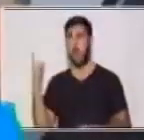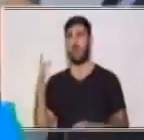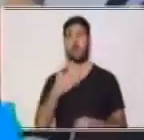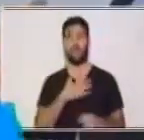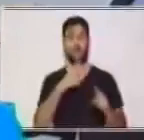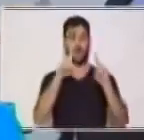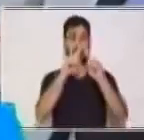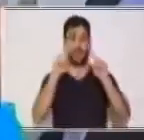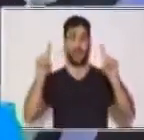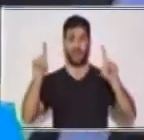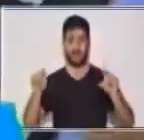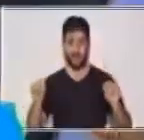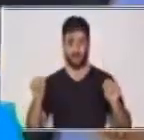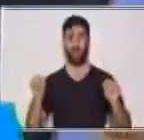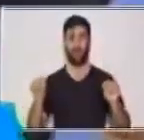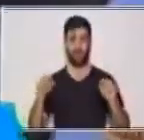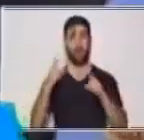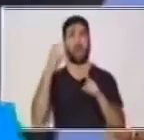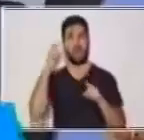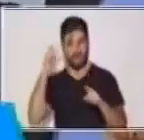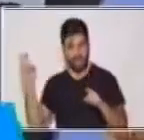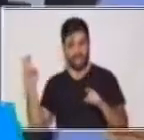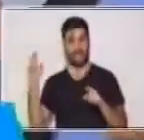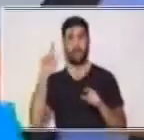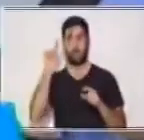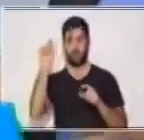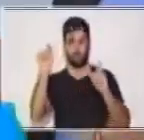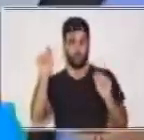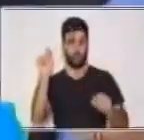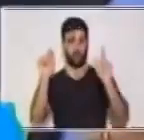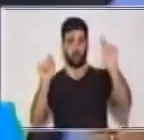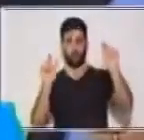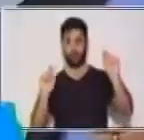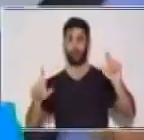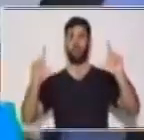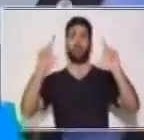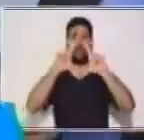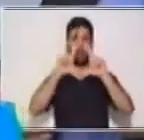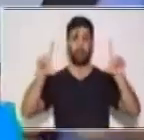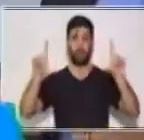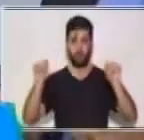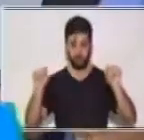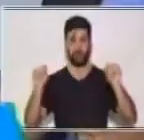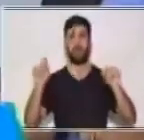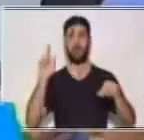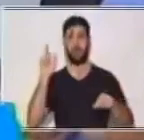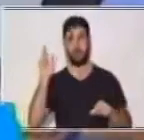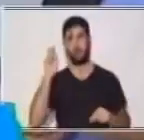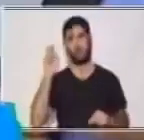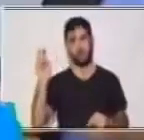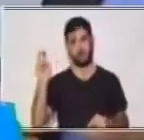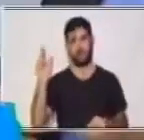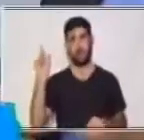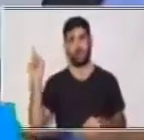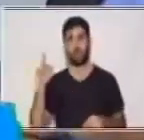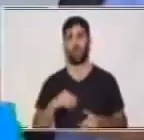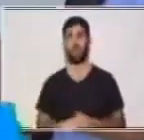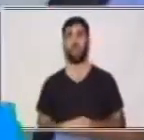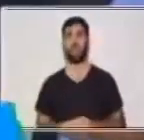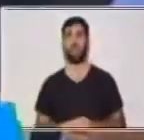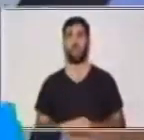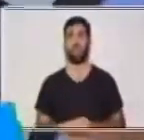rectángulo, ¿verdad? Imaginariamente nosotros tenemos un rectángulo y por eso se llaman coordenadas